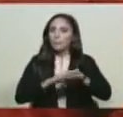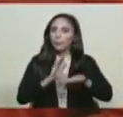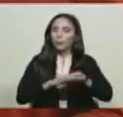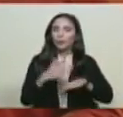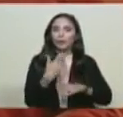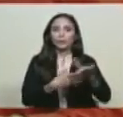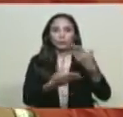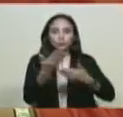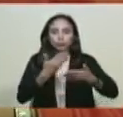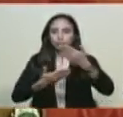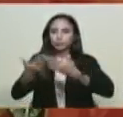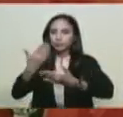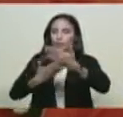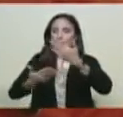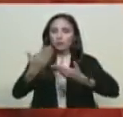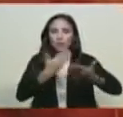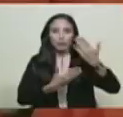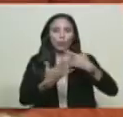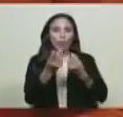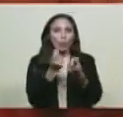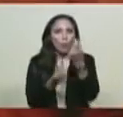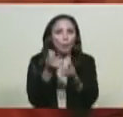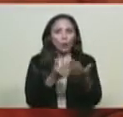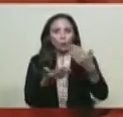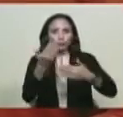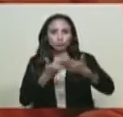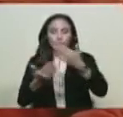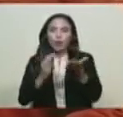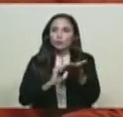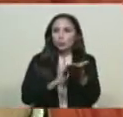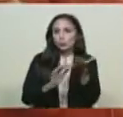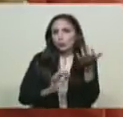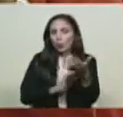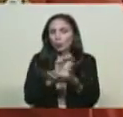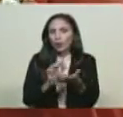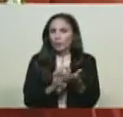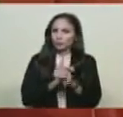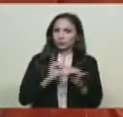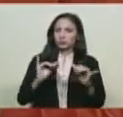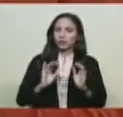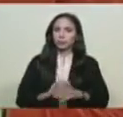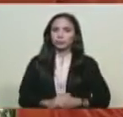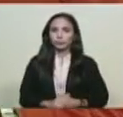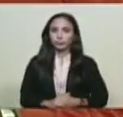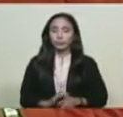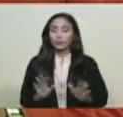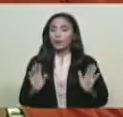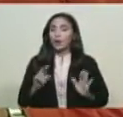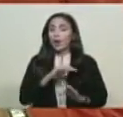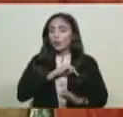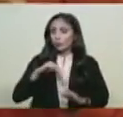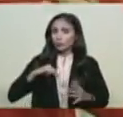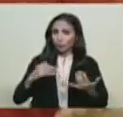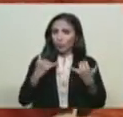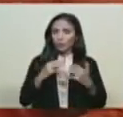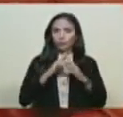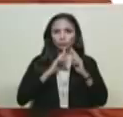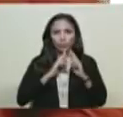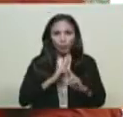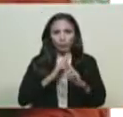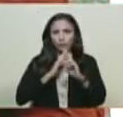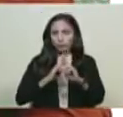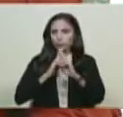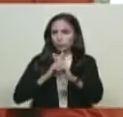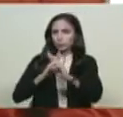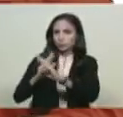necesita el país, para financiar las necesidades económicas de desarrollo. Nosotros tenemos nuestras propias respuestas. Y